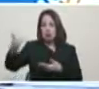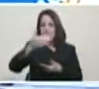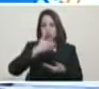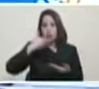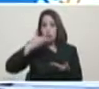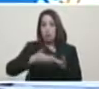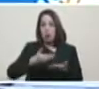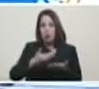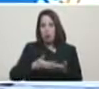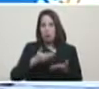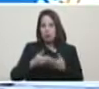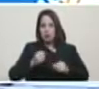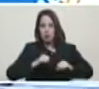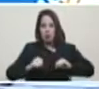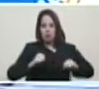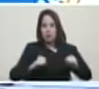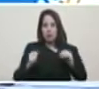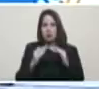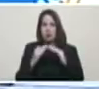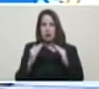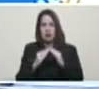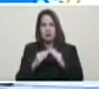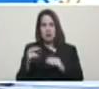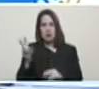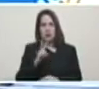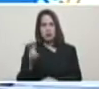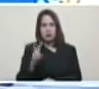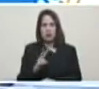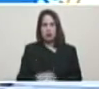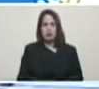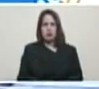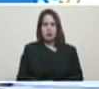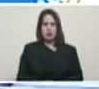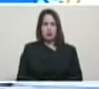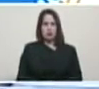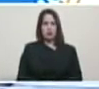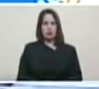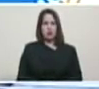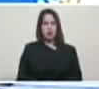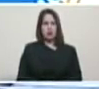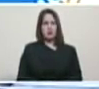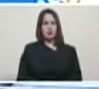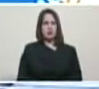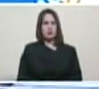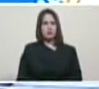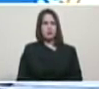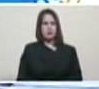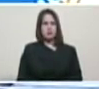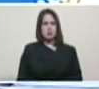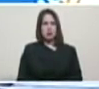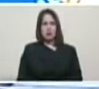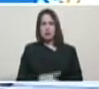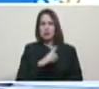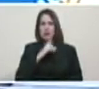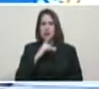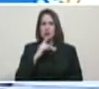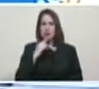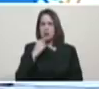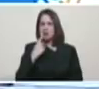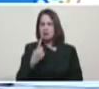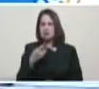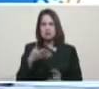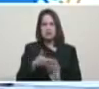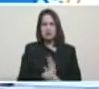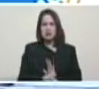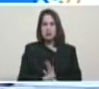movimiento de viviendo venezolano a lo largo y ancho del país voy a darle la palabra a Gilberto barrio